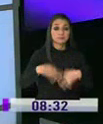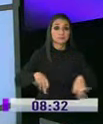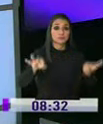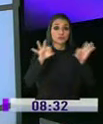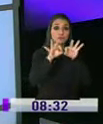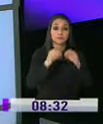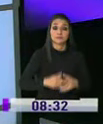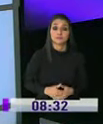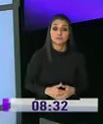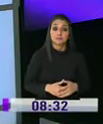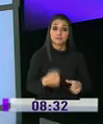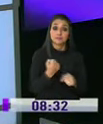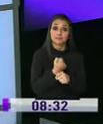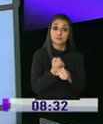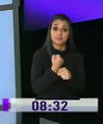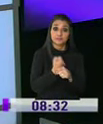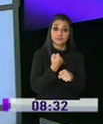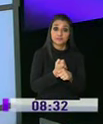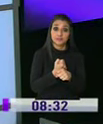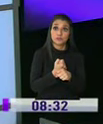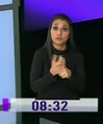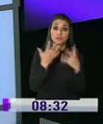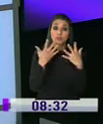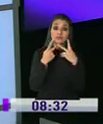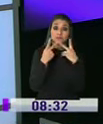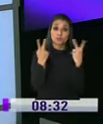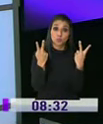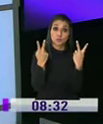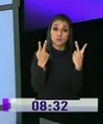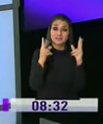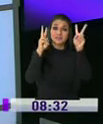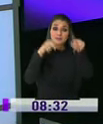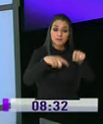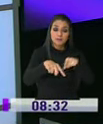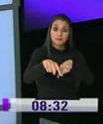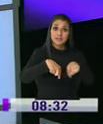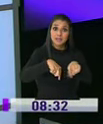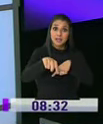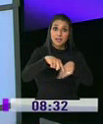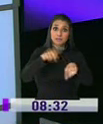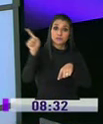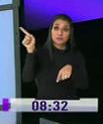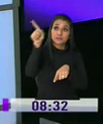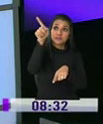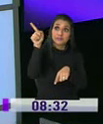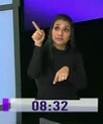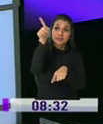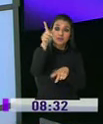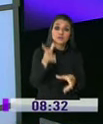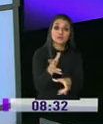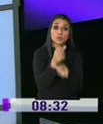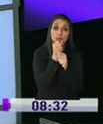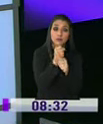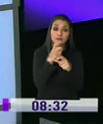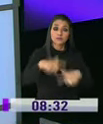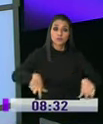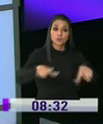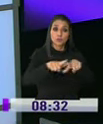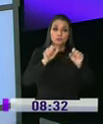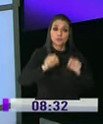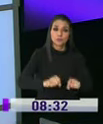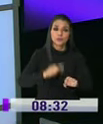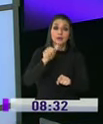ese trabajo que está realizando también la EMOB del trazado vial, precisamente con esto para precautelar la seguridad de todos los ciudadanos aquí en el sector de la